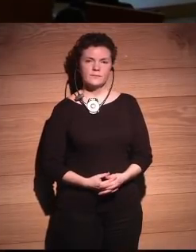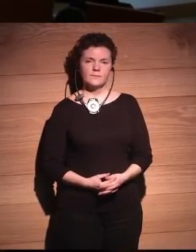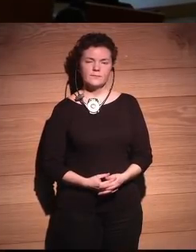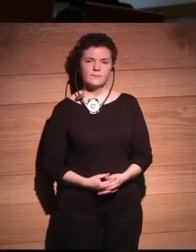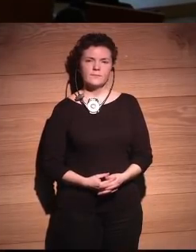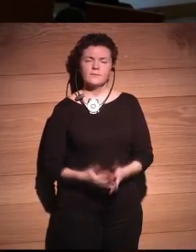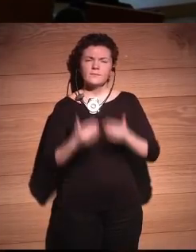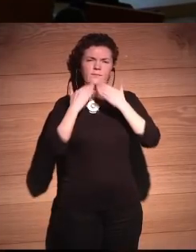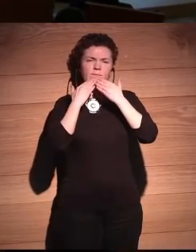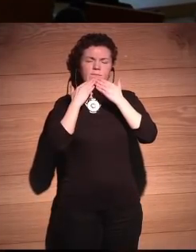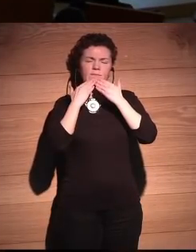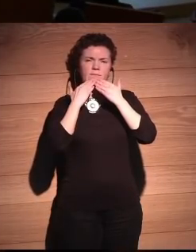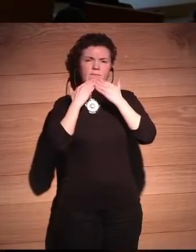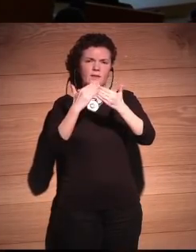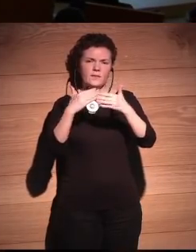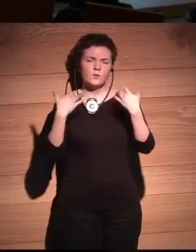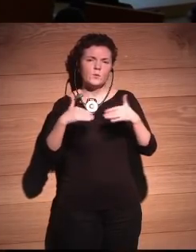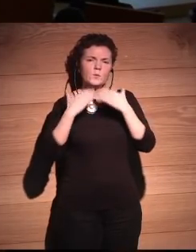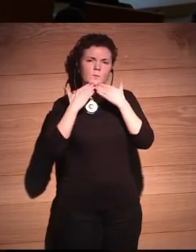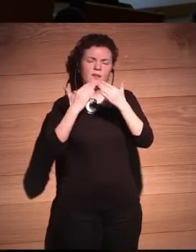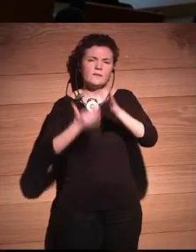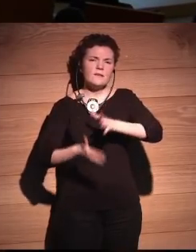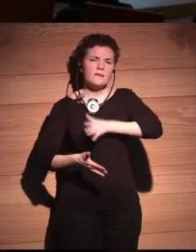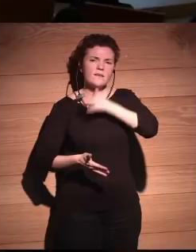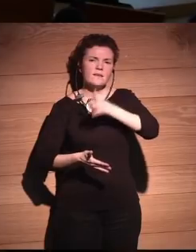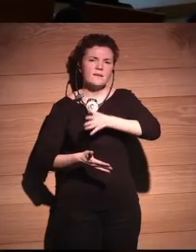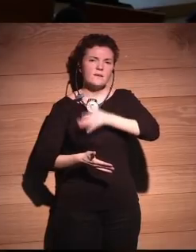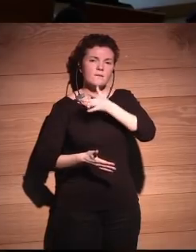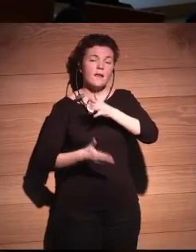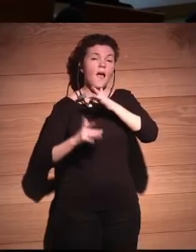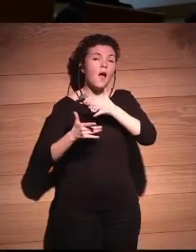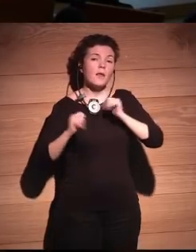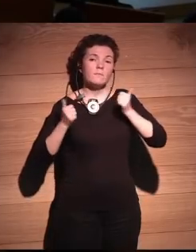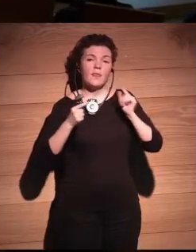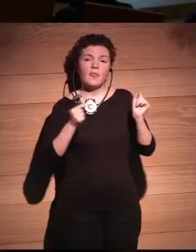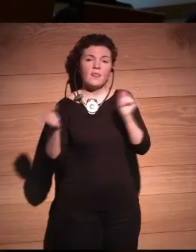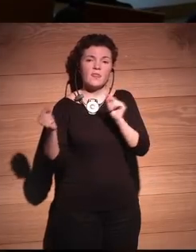Gracias, muchísimas gracias, muy impresionante. Y ahora vamos a abrir el debate.